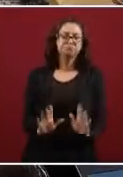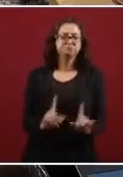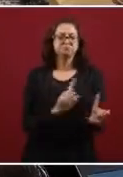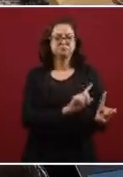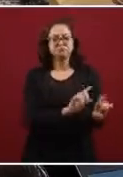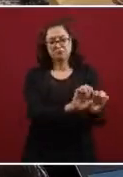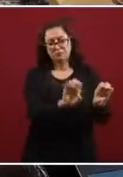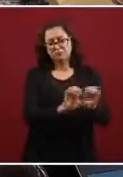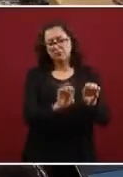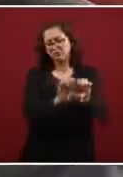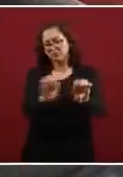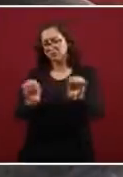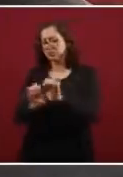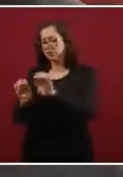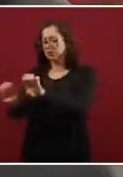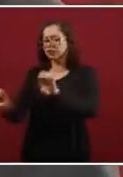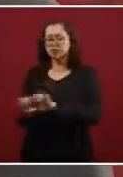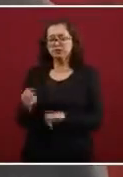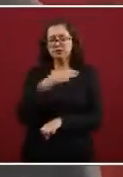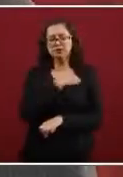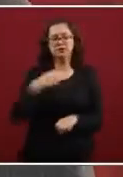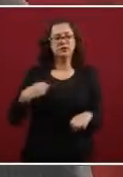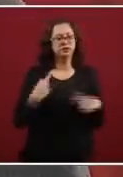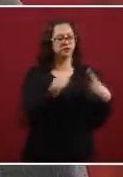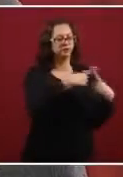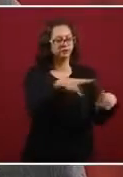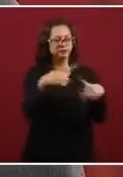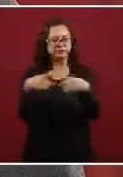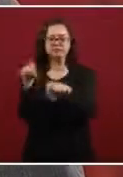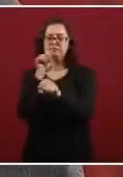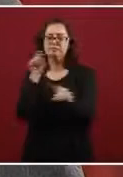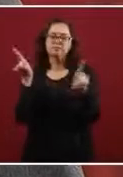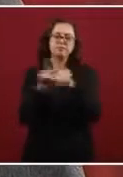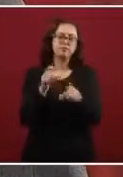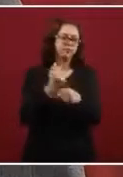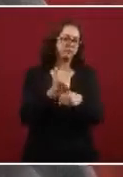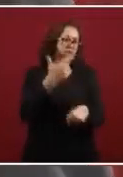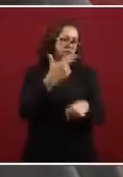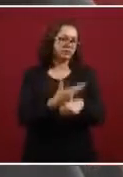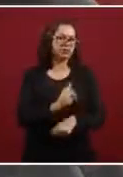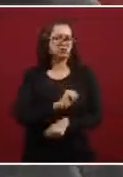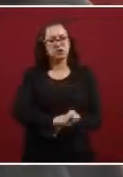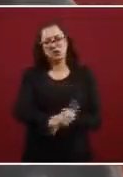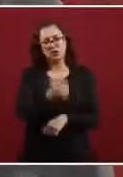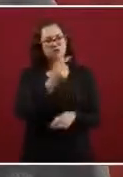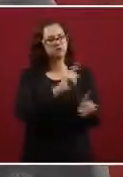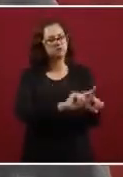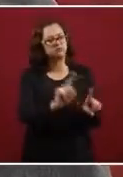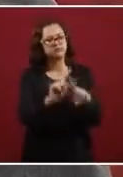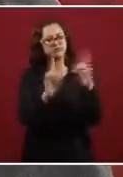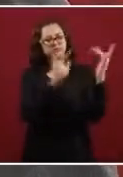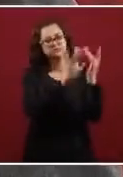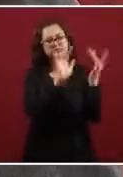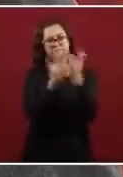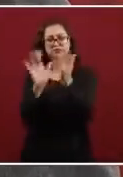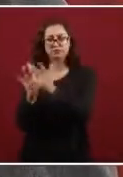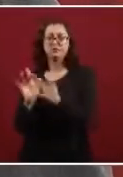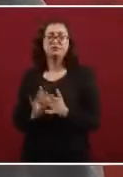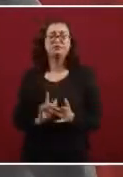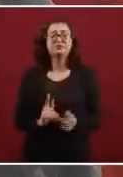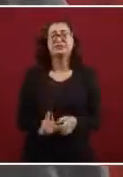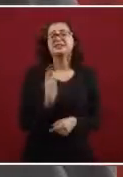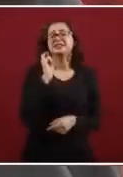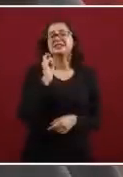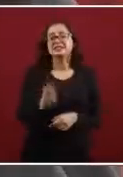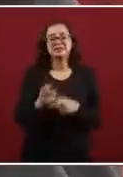los equipos, coordinación con otras secretarías, otras agencias. Este marco de cabildeo involucra en particular a